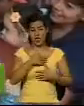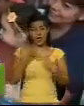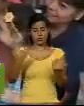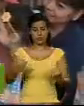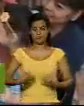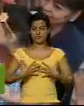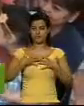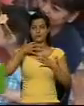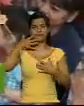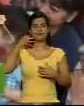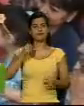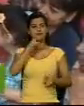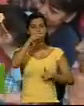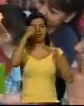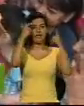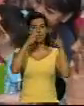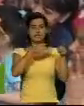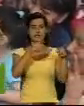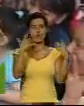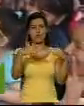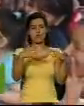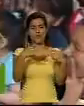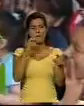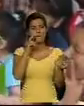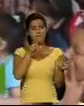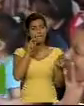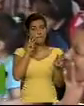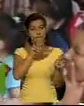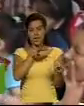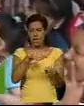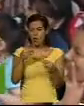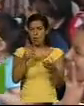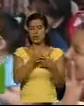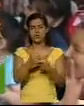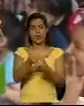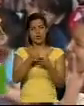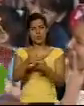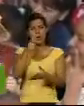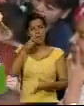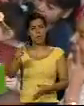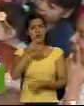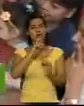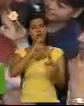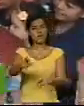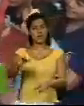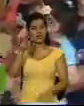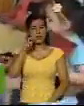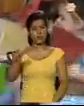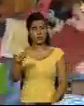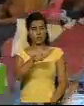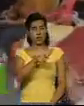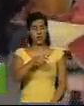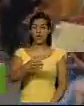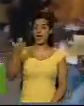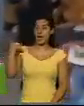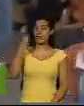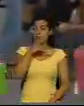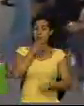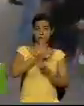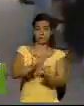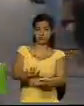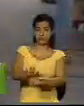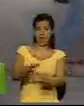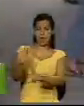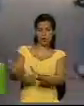muy orgullosa de mi comandante, debiendo de cómo le ha dado respuesta a todas esas personas que nunca, que fueron